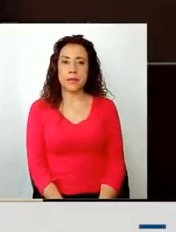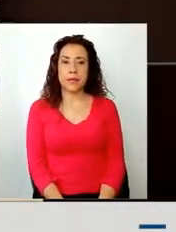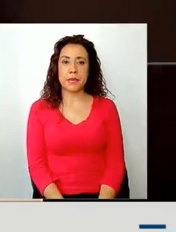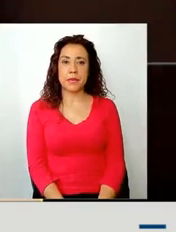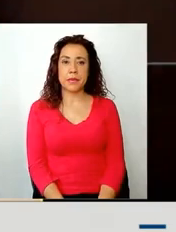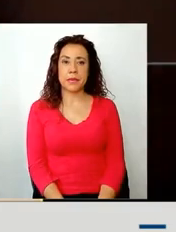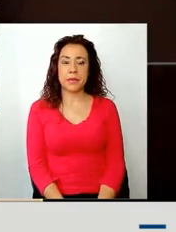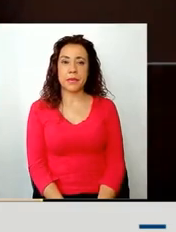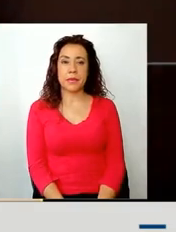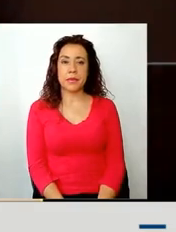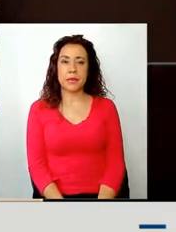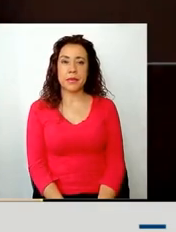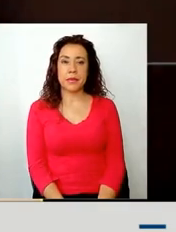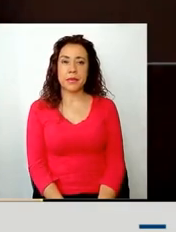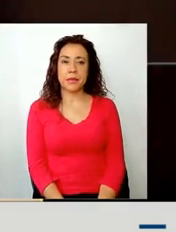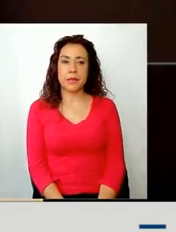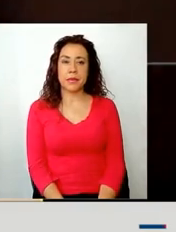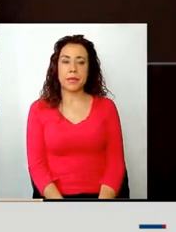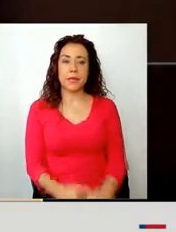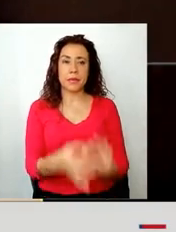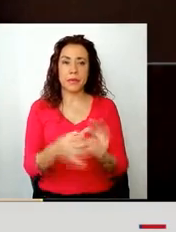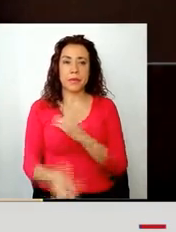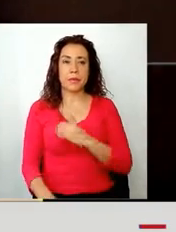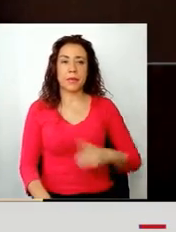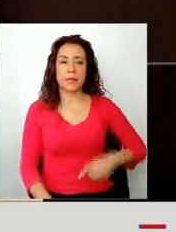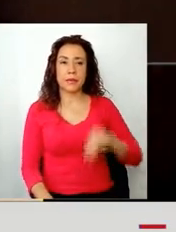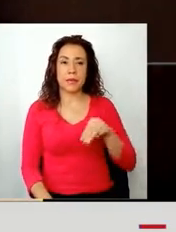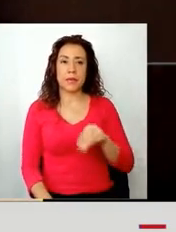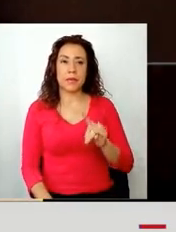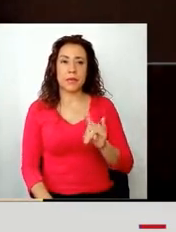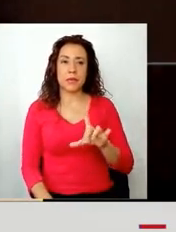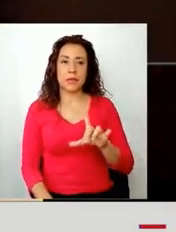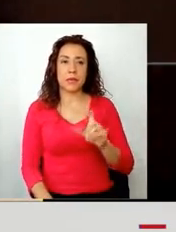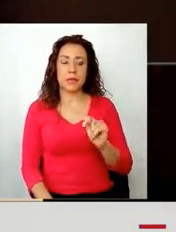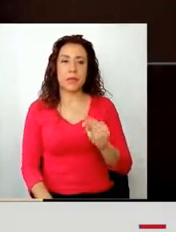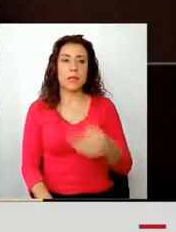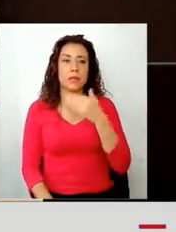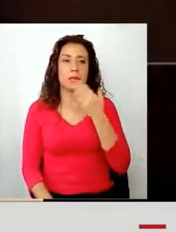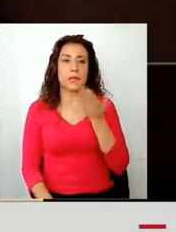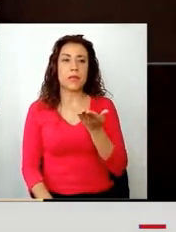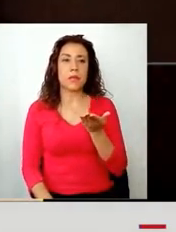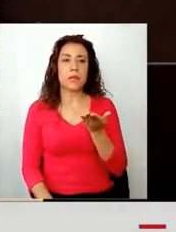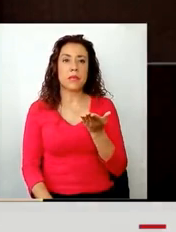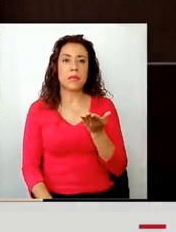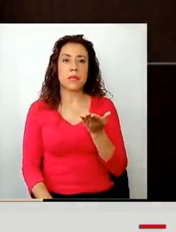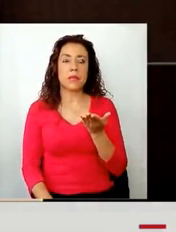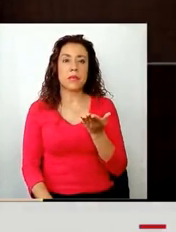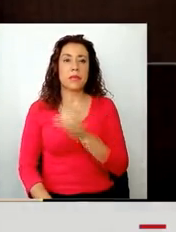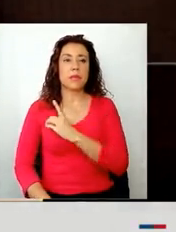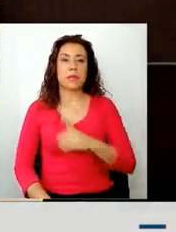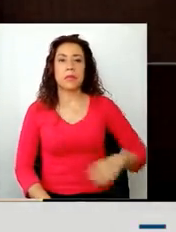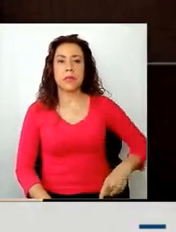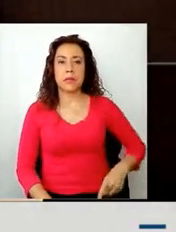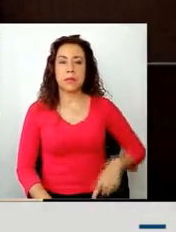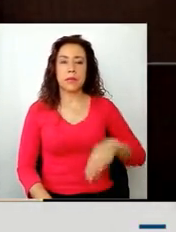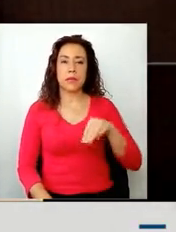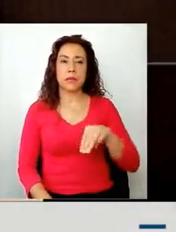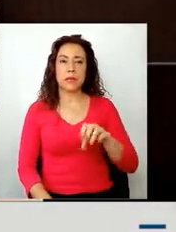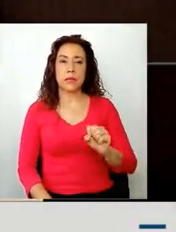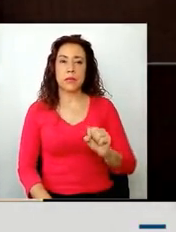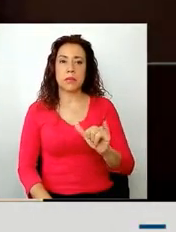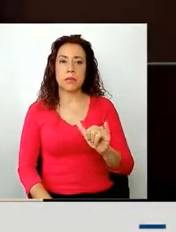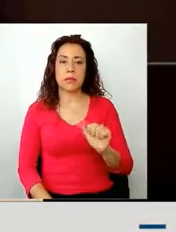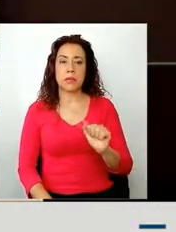bien muchas gracias diputado mulet a continuación Le ofrezco la palabra al diputado Luis Maya y se prepara